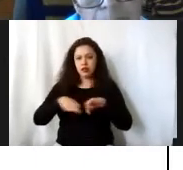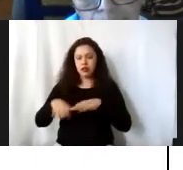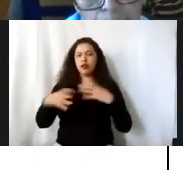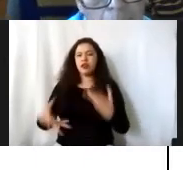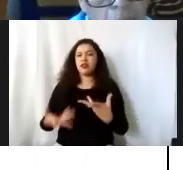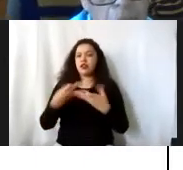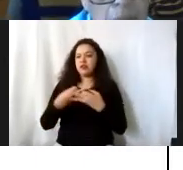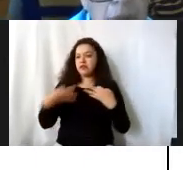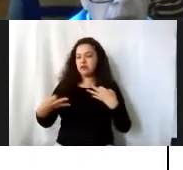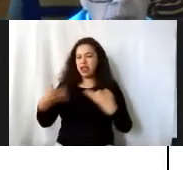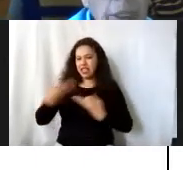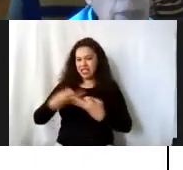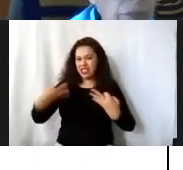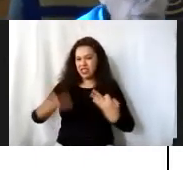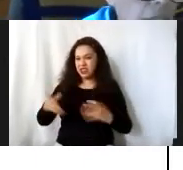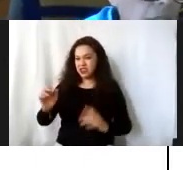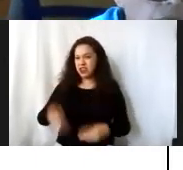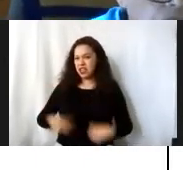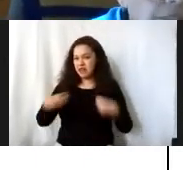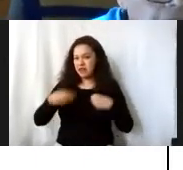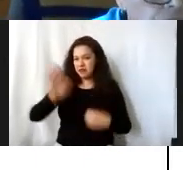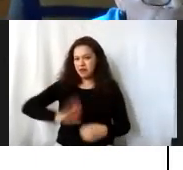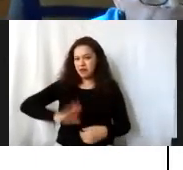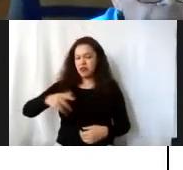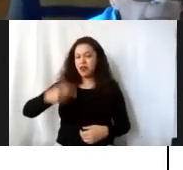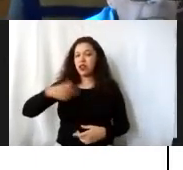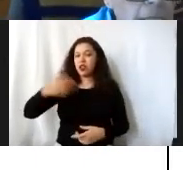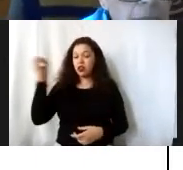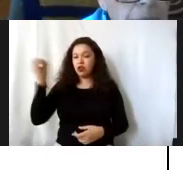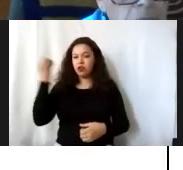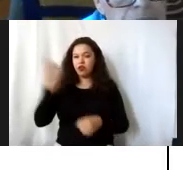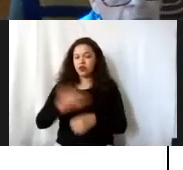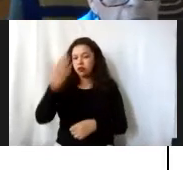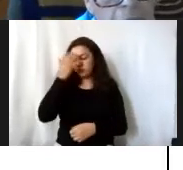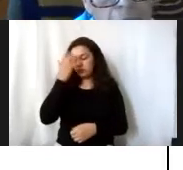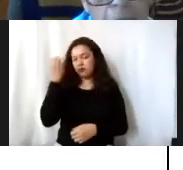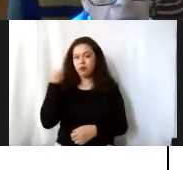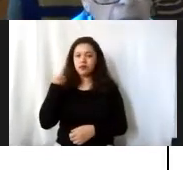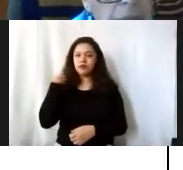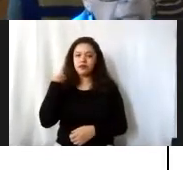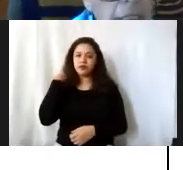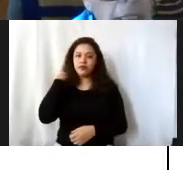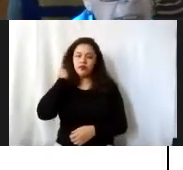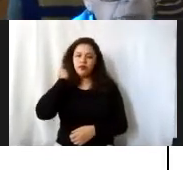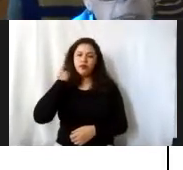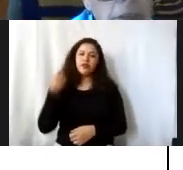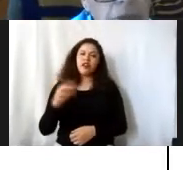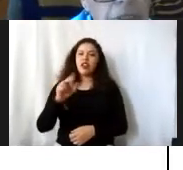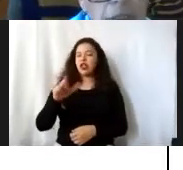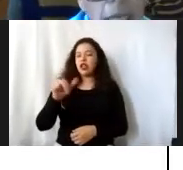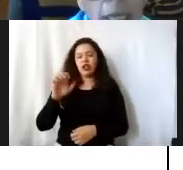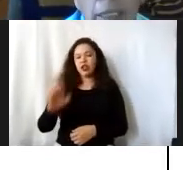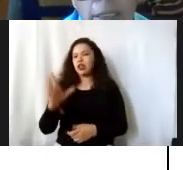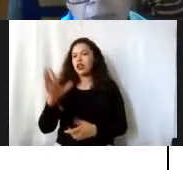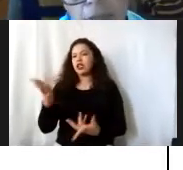andante. Tuve la fortuna de conocerla todavía. Y bueno, ya la Real Academia y las otras